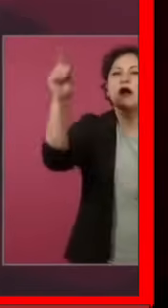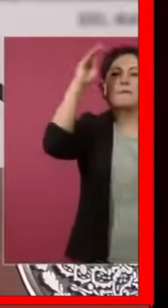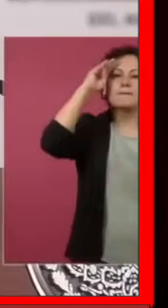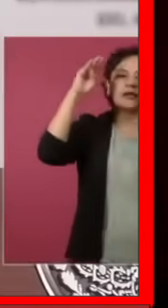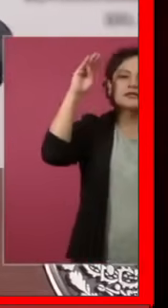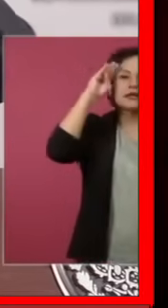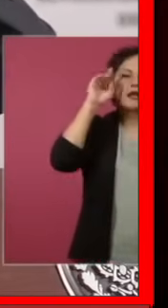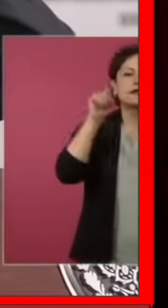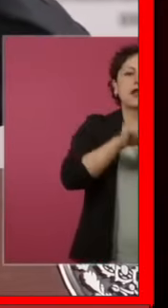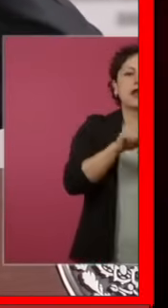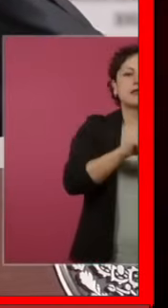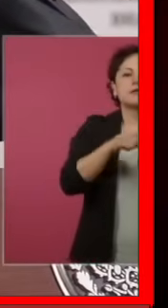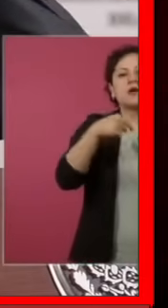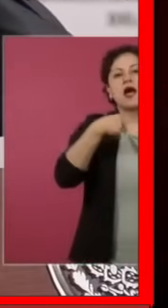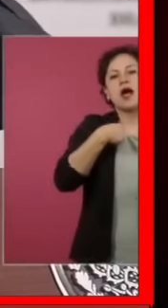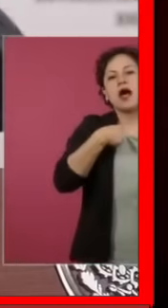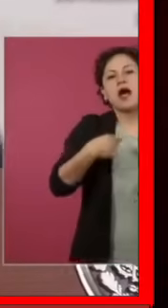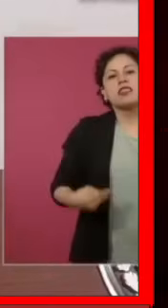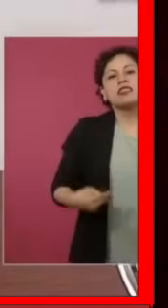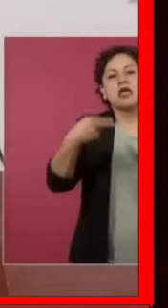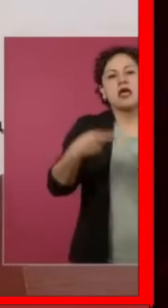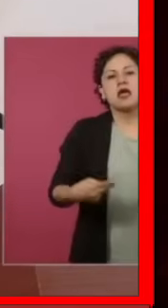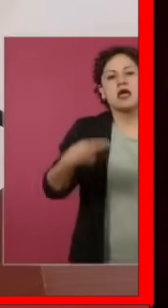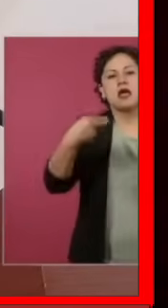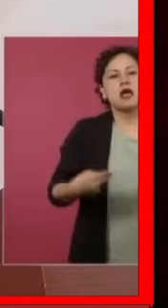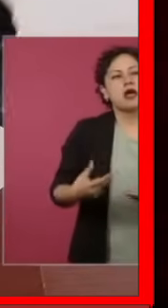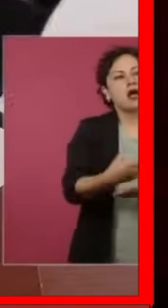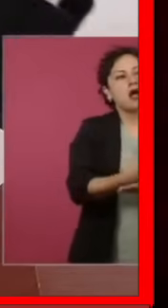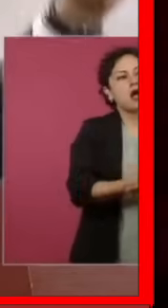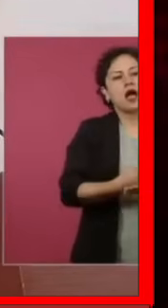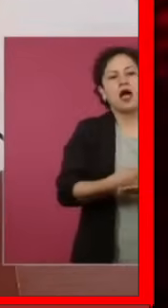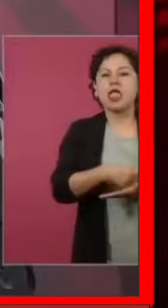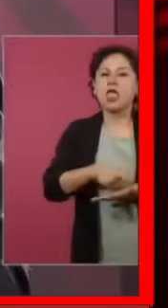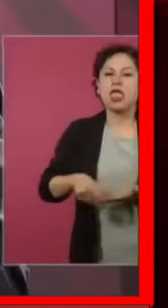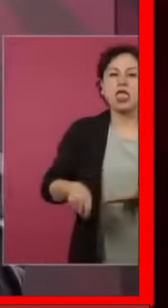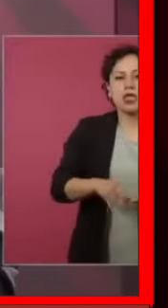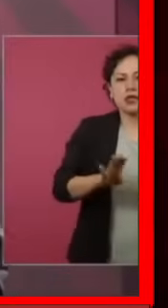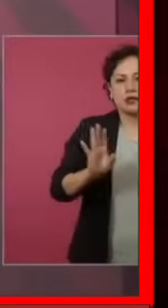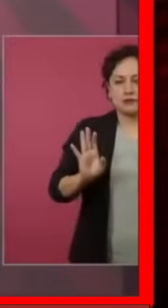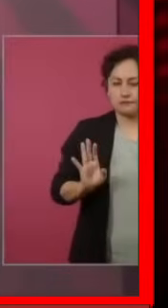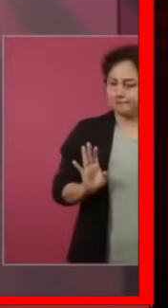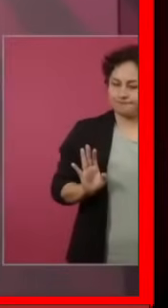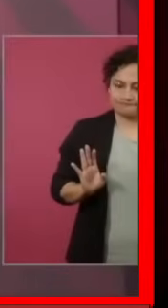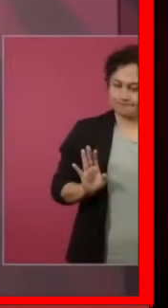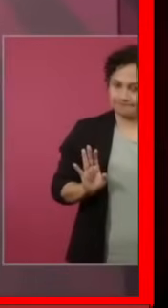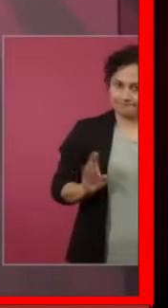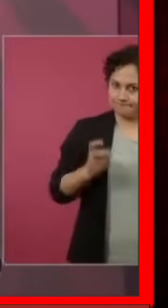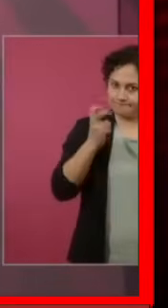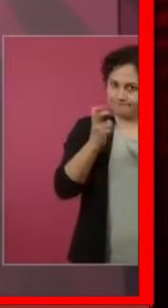gente nada más piensa en eso. Yo ahorita voy a…